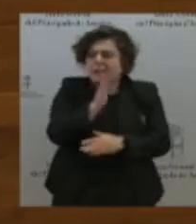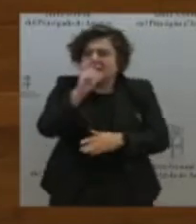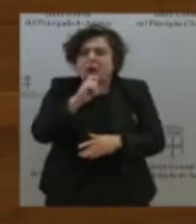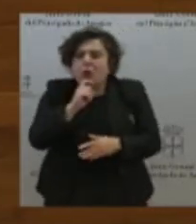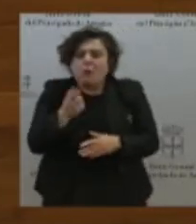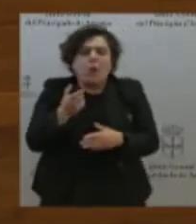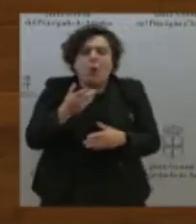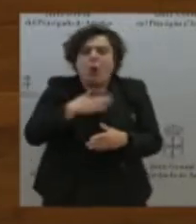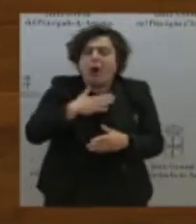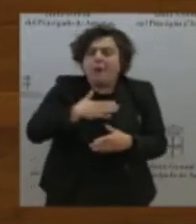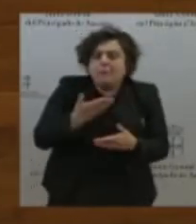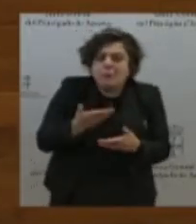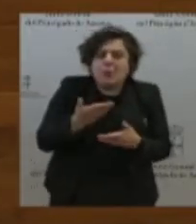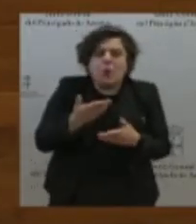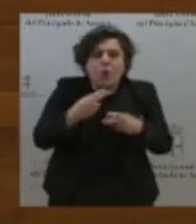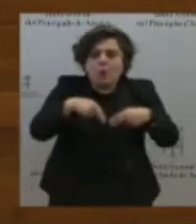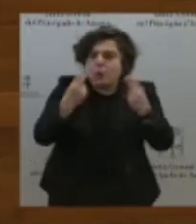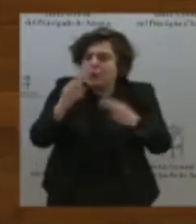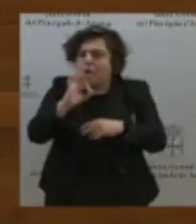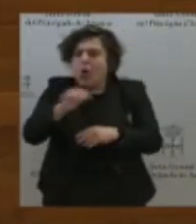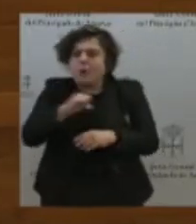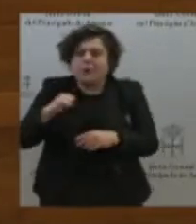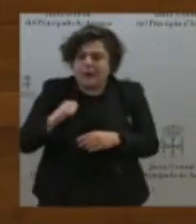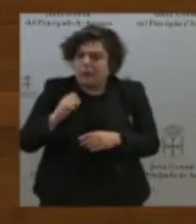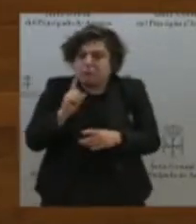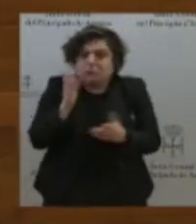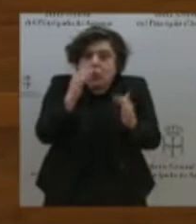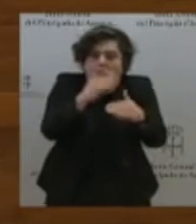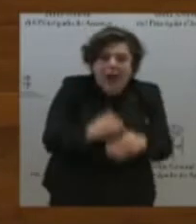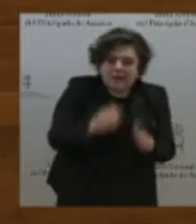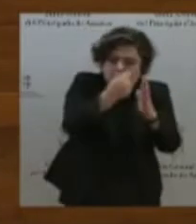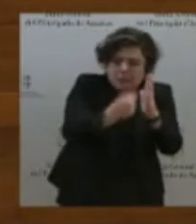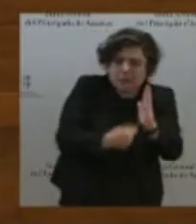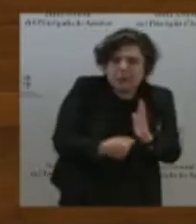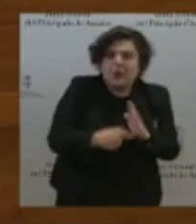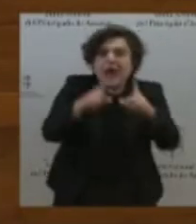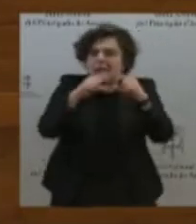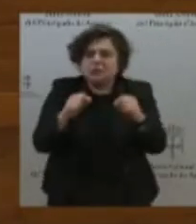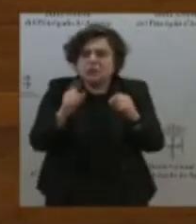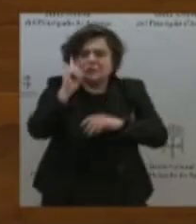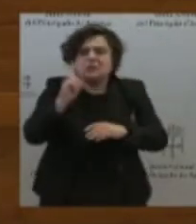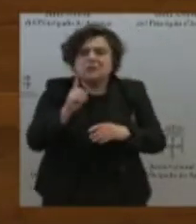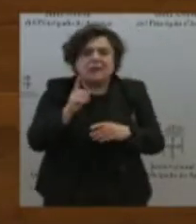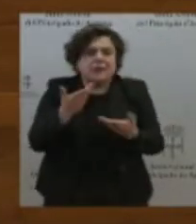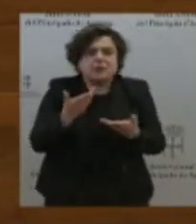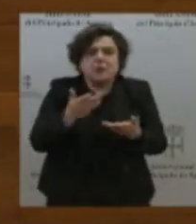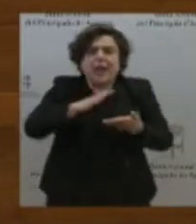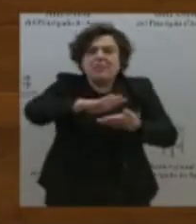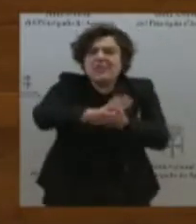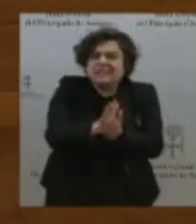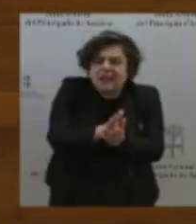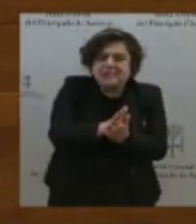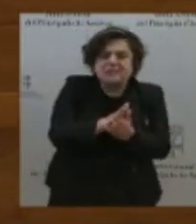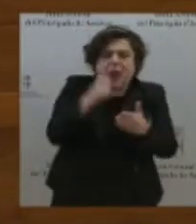Asturias carece de un conocimiento detallado sobre los estragos humanos y materiales que provocó el mayor conflicto